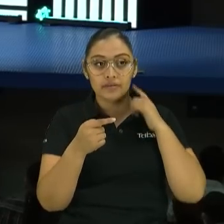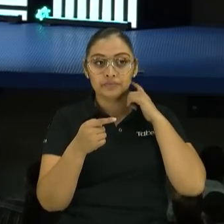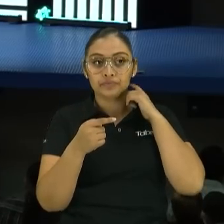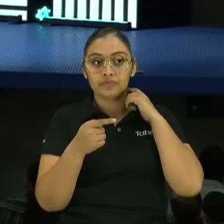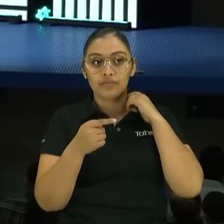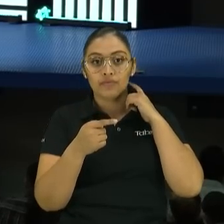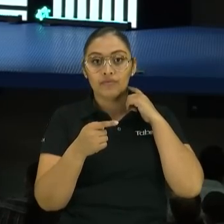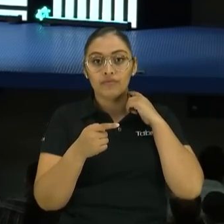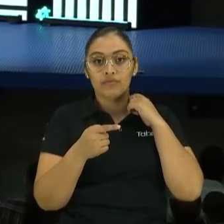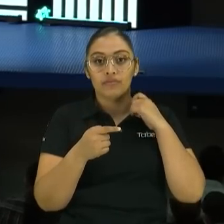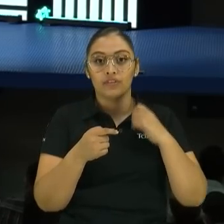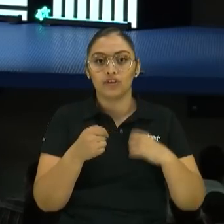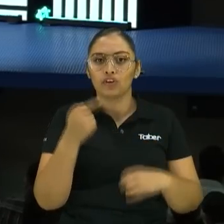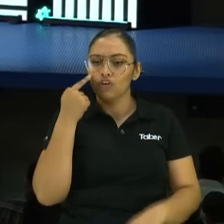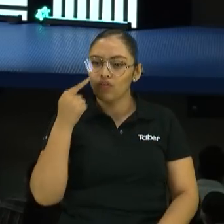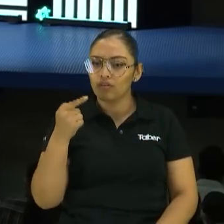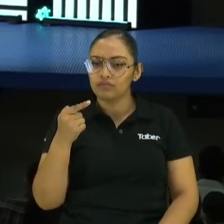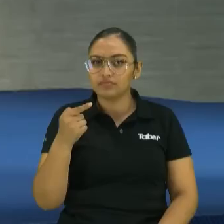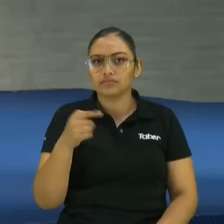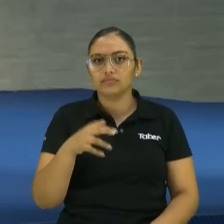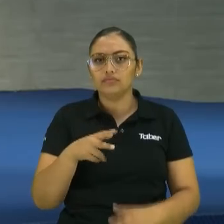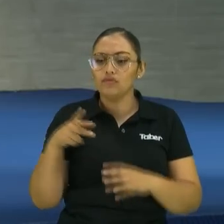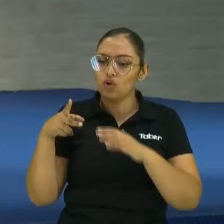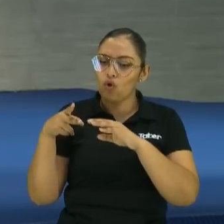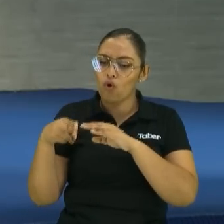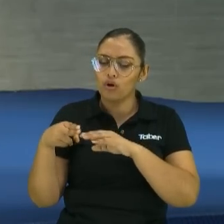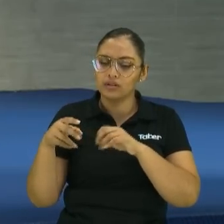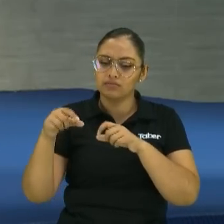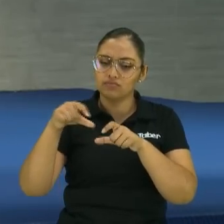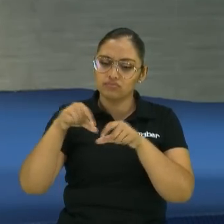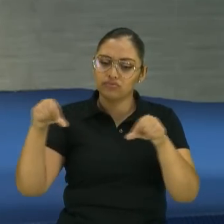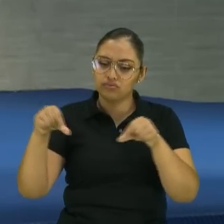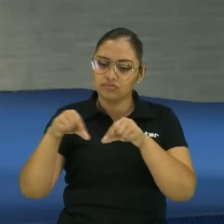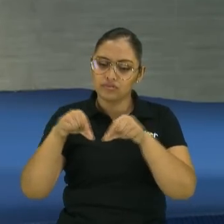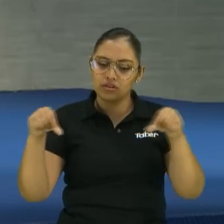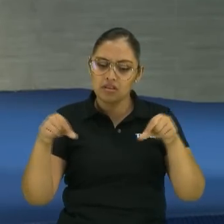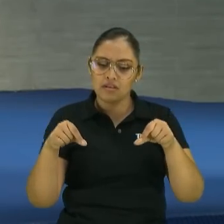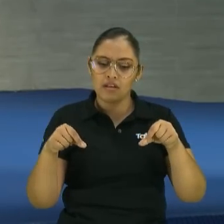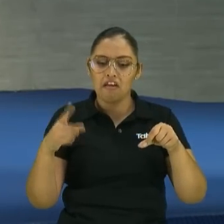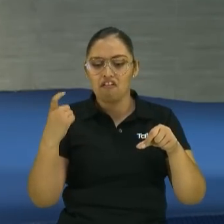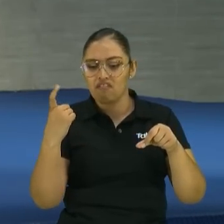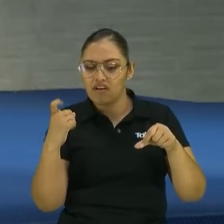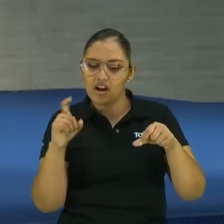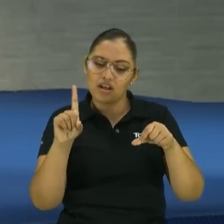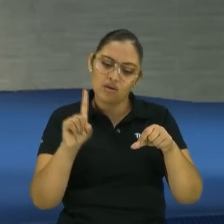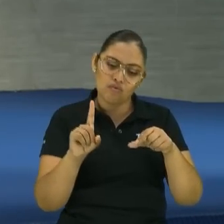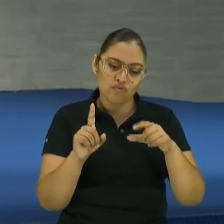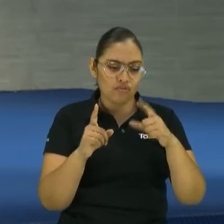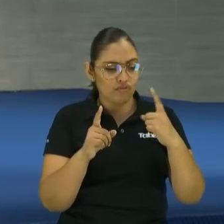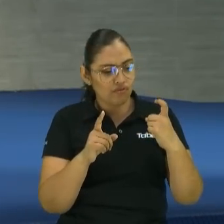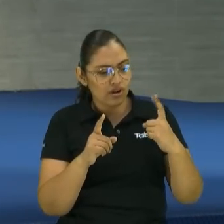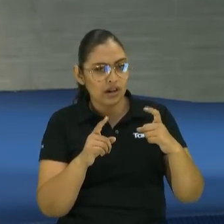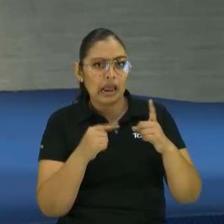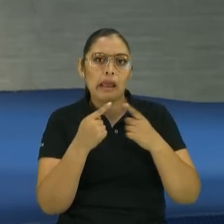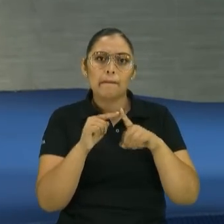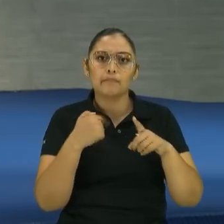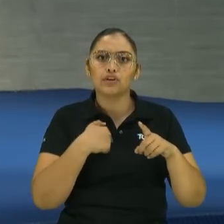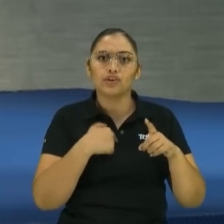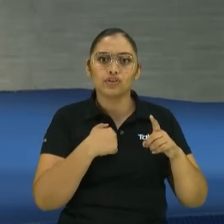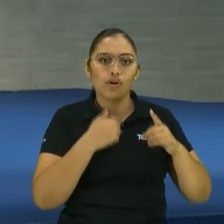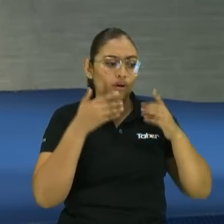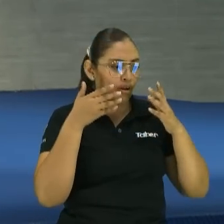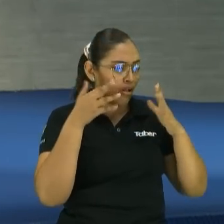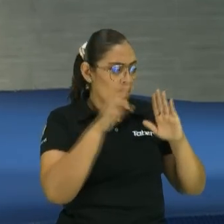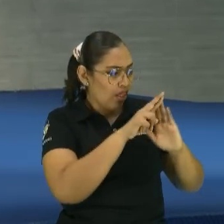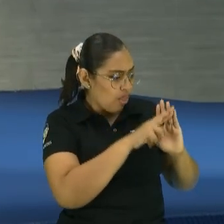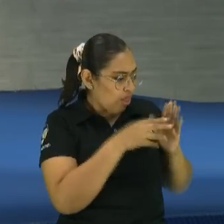por número ya cortaba la pieza y de repente me faltaba una me sobraba otra y todo porque tenía las instrucciones enfrente y no las